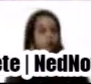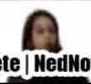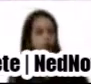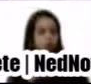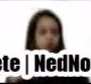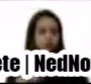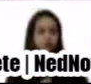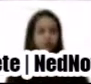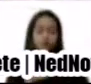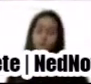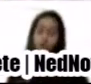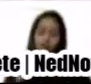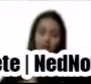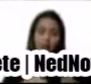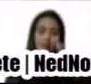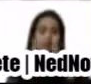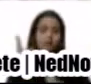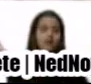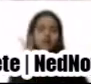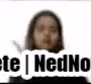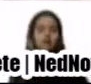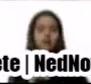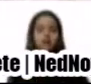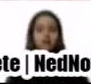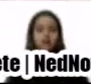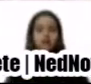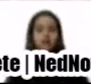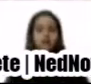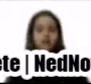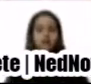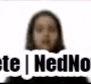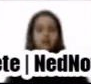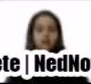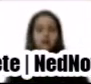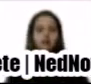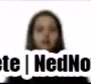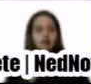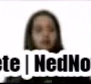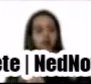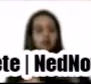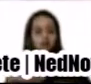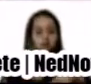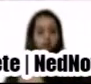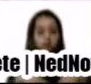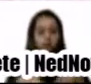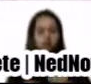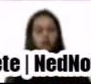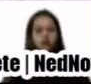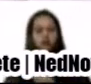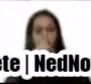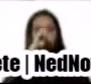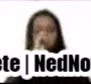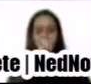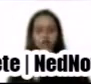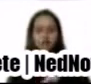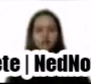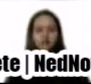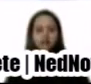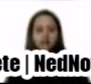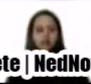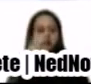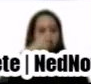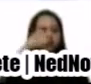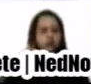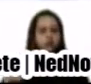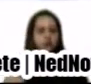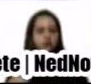elecciones parlamentarias este año, este ilegítimo TSJ, que siempre actúa como instrumento del régimen, porque en definitiva eso es, ha procedido a